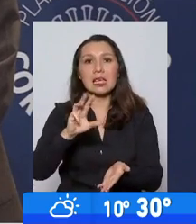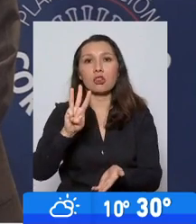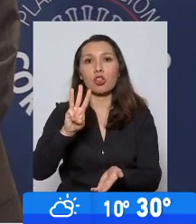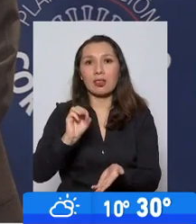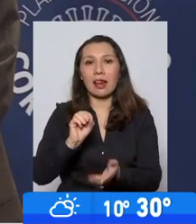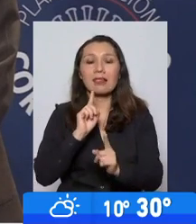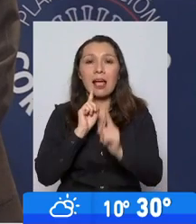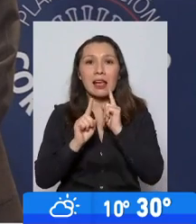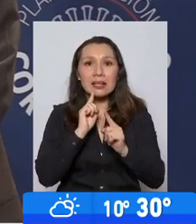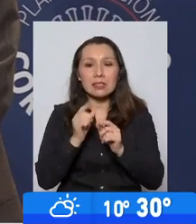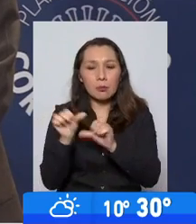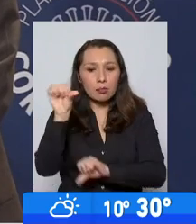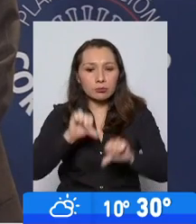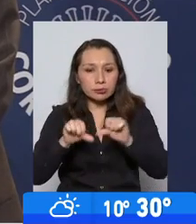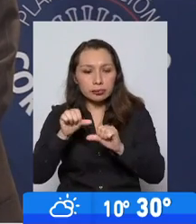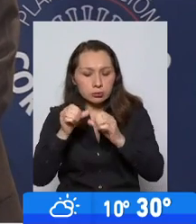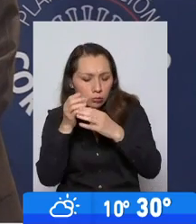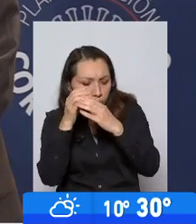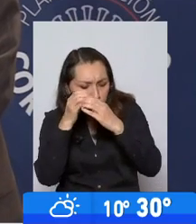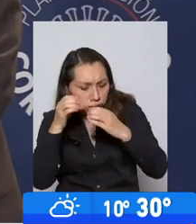3.530 exámenes de laboratorio